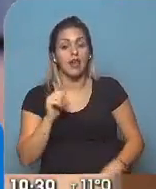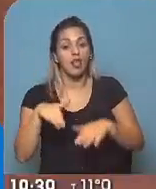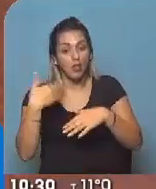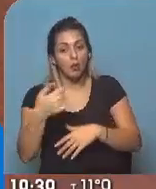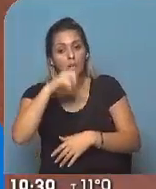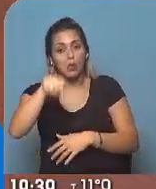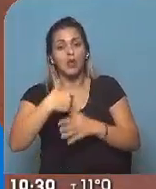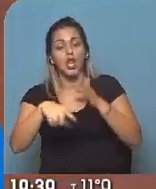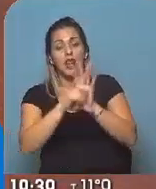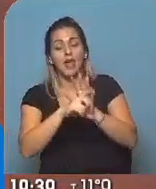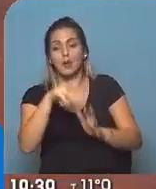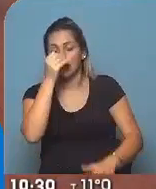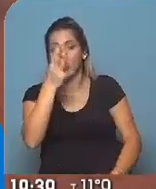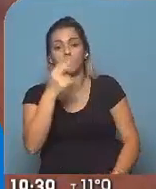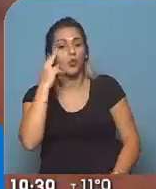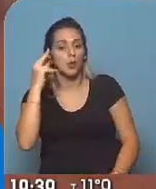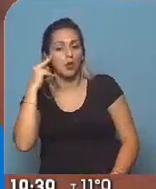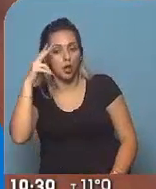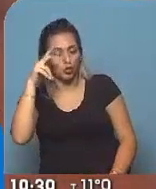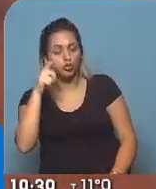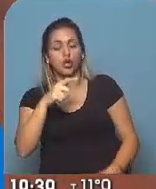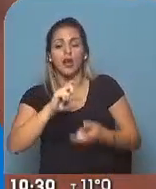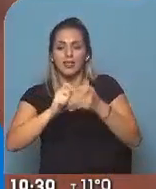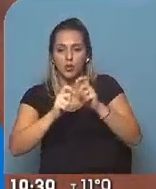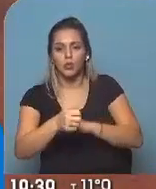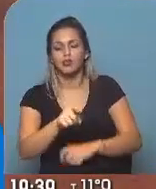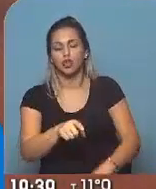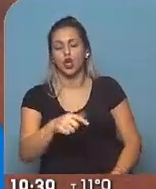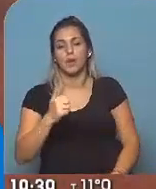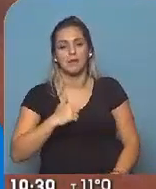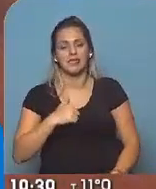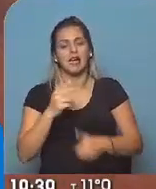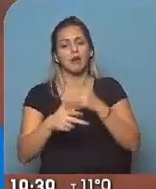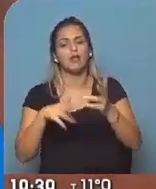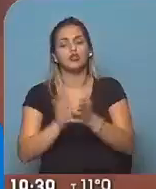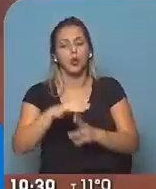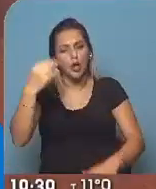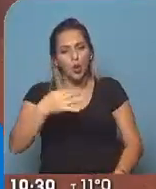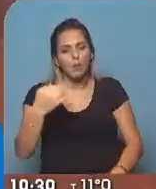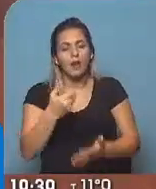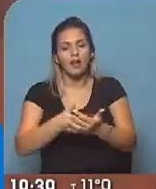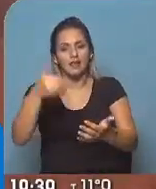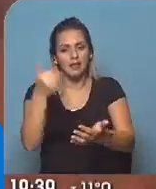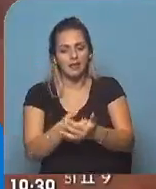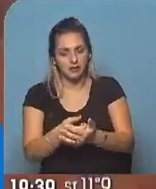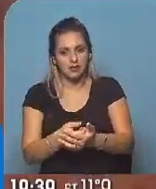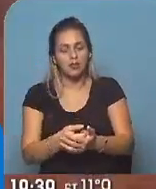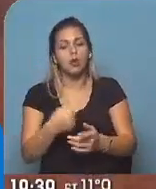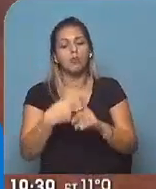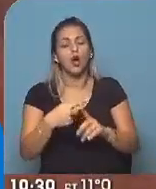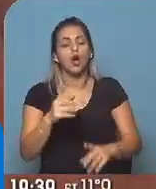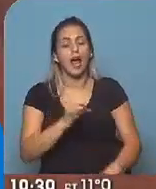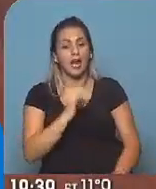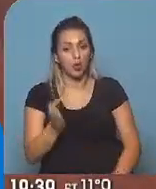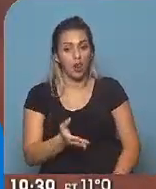ley 24998 de reestructuración militar, que hablaba sobre el cumplimiento del presupuesto en términos plurianuales. No